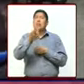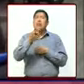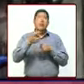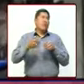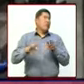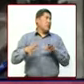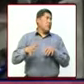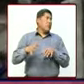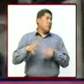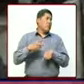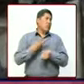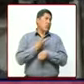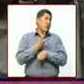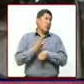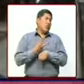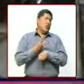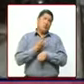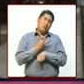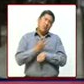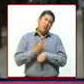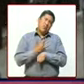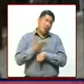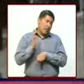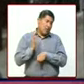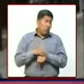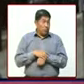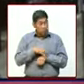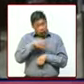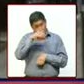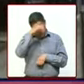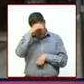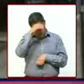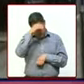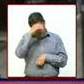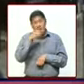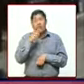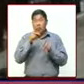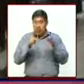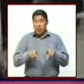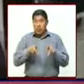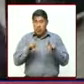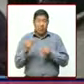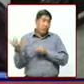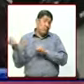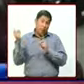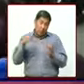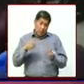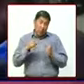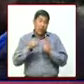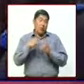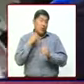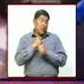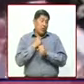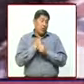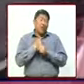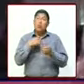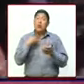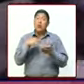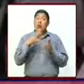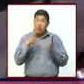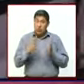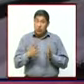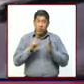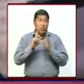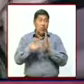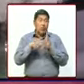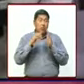Por lo menos unas 2 a 3 horas hay que esperar. Y eso lo dicen precisamente los ciudadanos que han venido después de sus trabajos, los estudiantes después